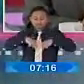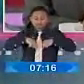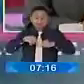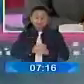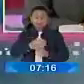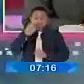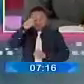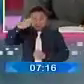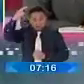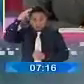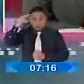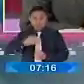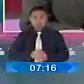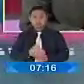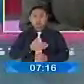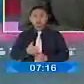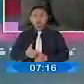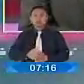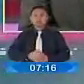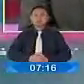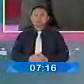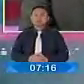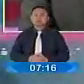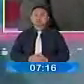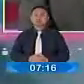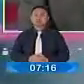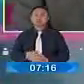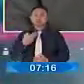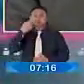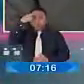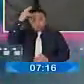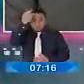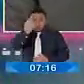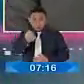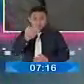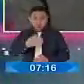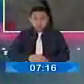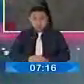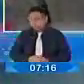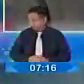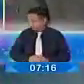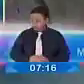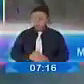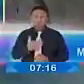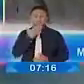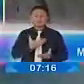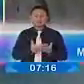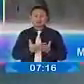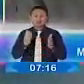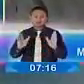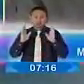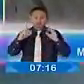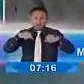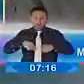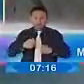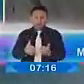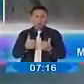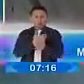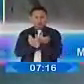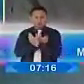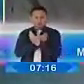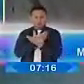le habla Roberto Álvarez Vandenberg. ¿Cómo estamos, ministro? Roberto, buenos días. Gracias por el espacio. Un saludo para usted y una feliz semana para